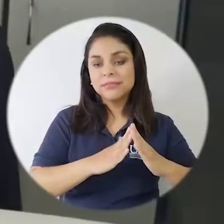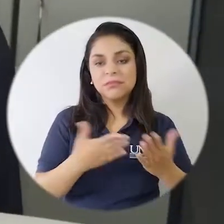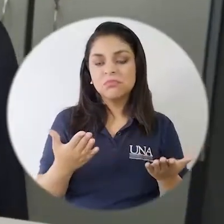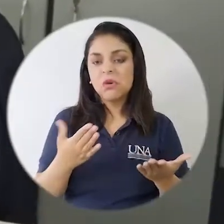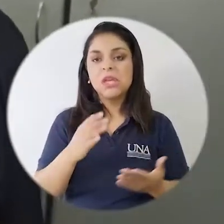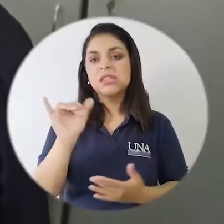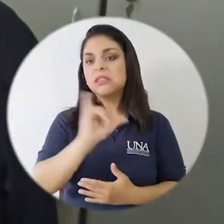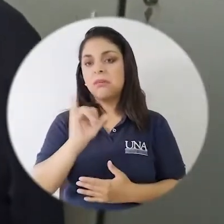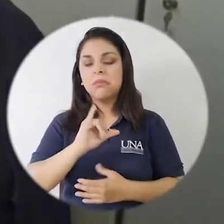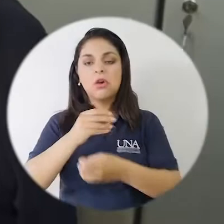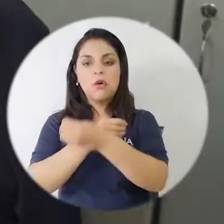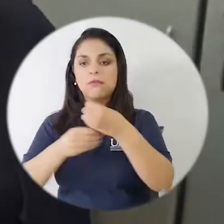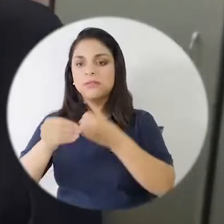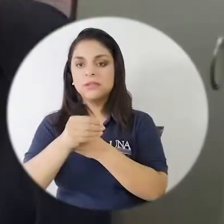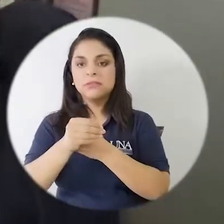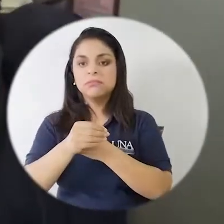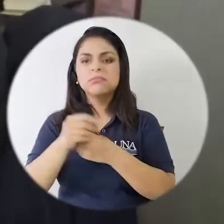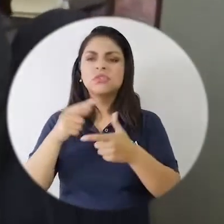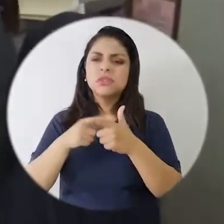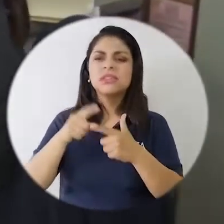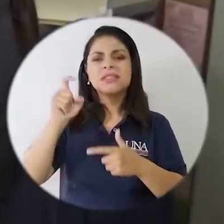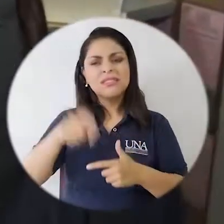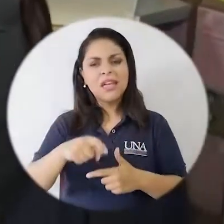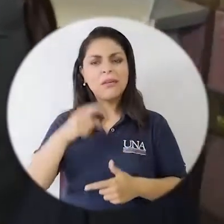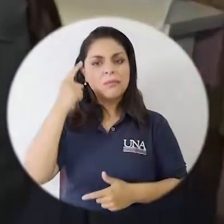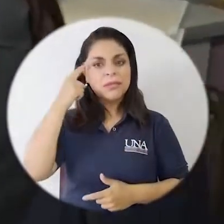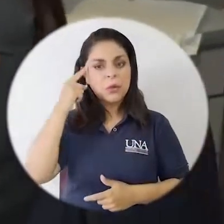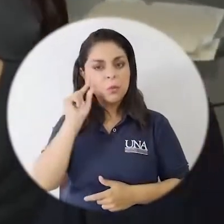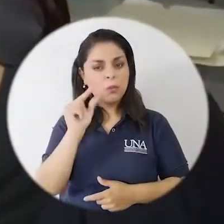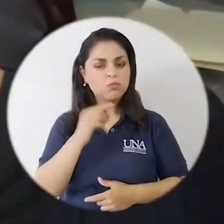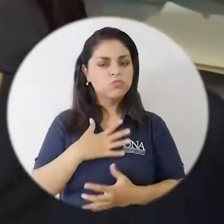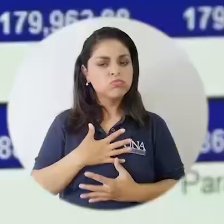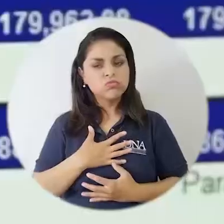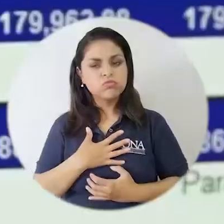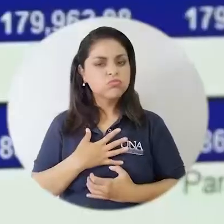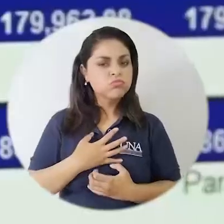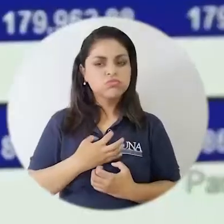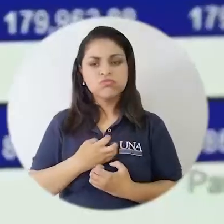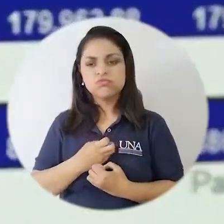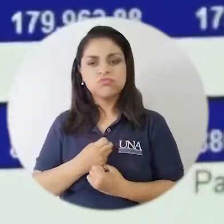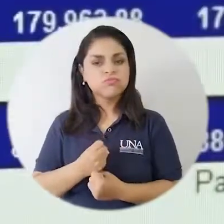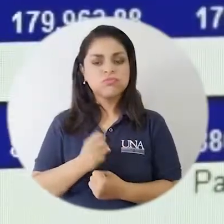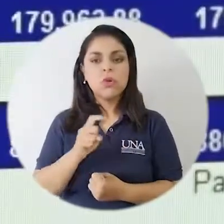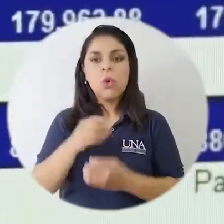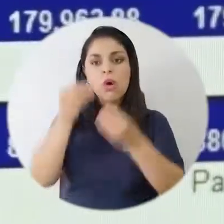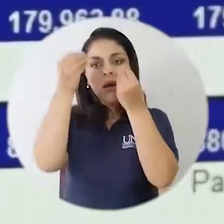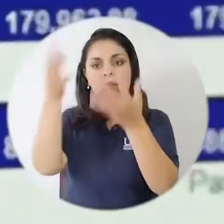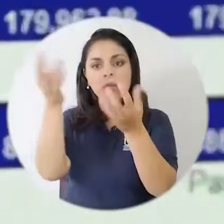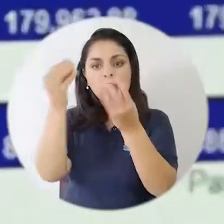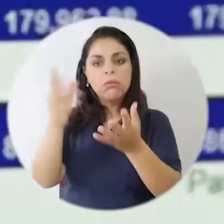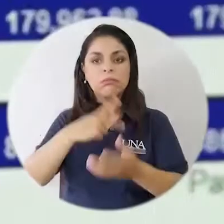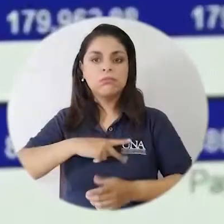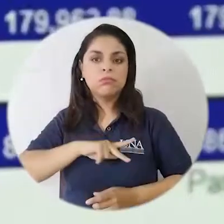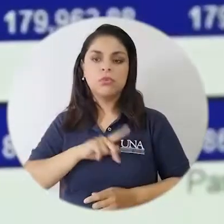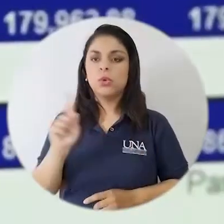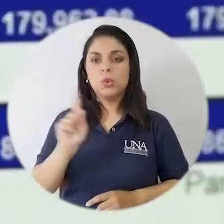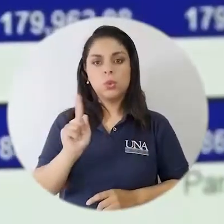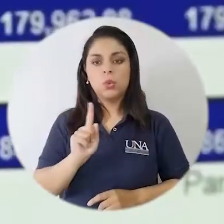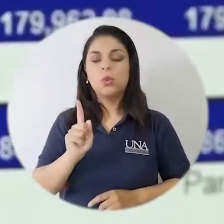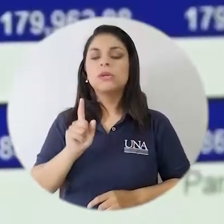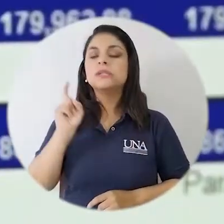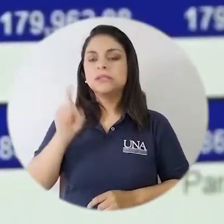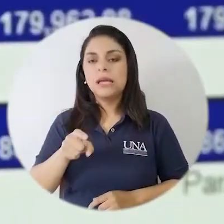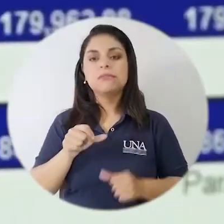decía una vez un compañero de la comisión, don Michael Phillips, mantener los antivirus, ser desconfiado en todo esto, no dar información personal. O sea, eso es